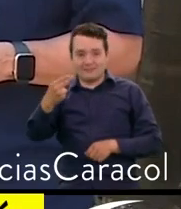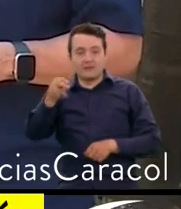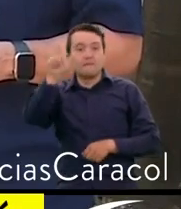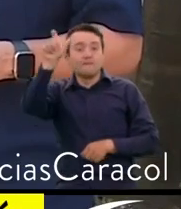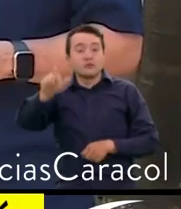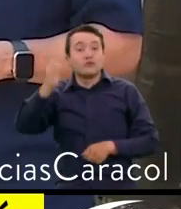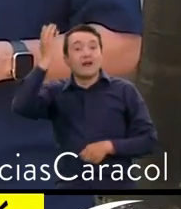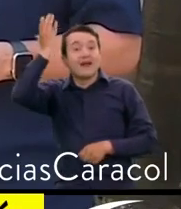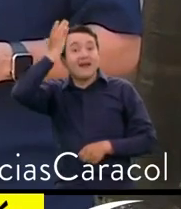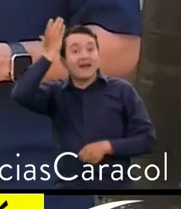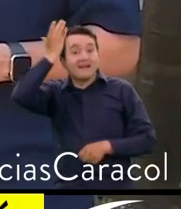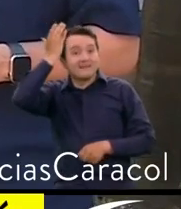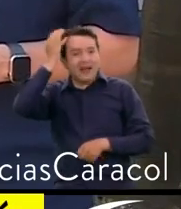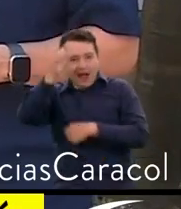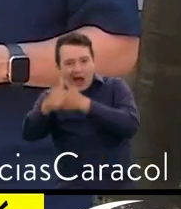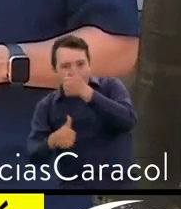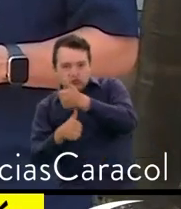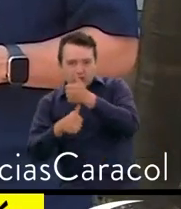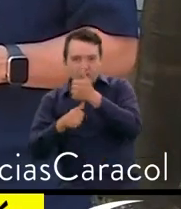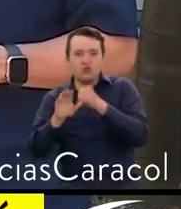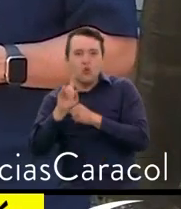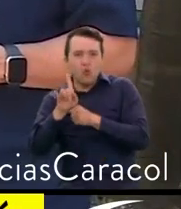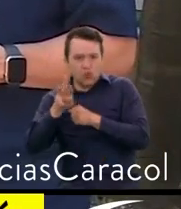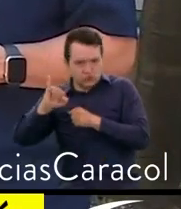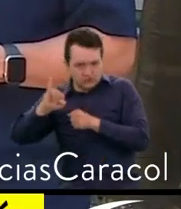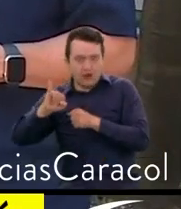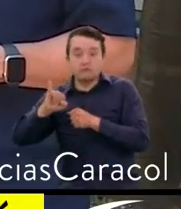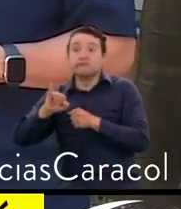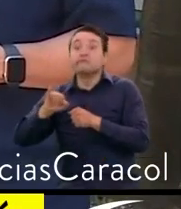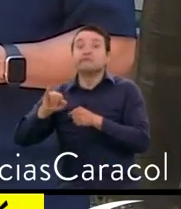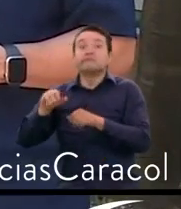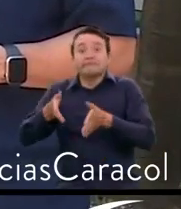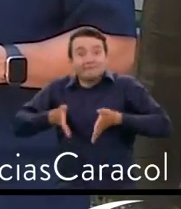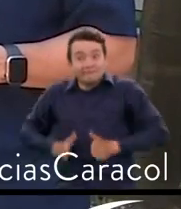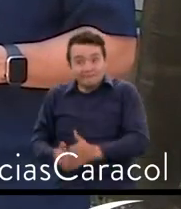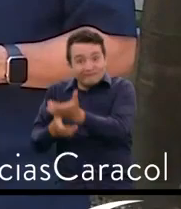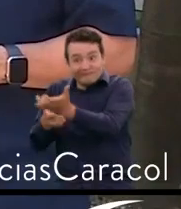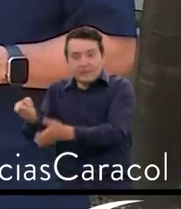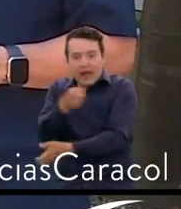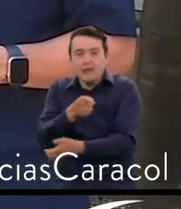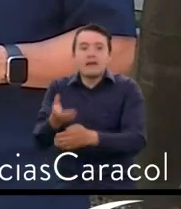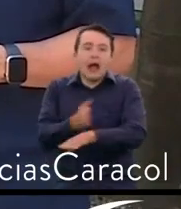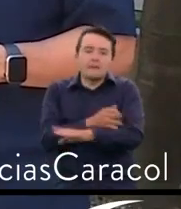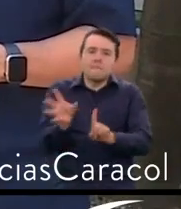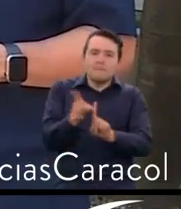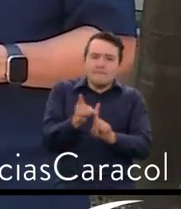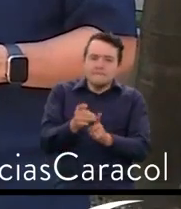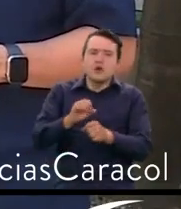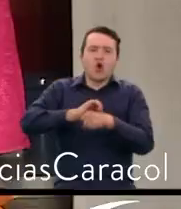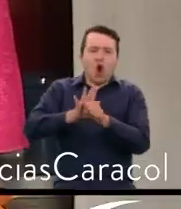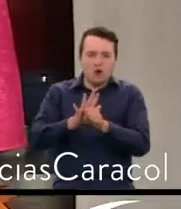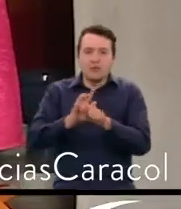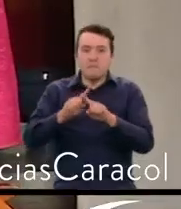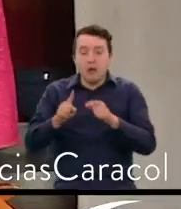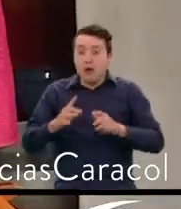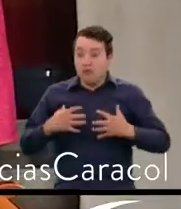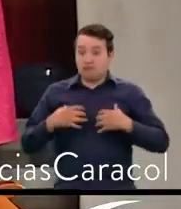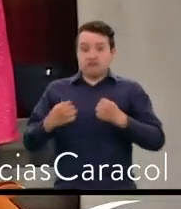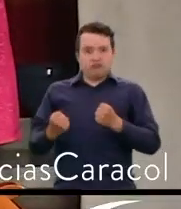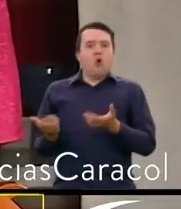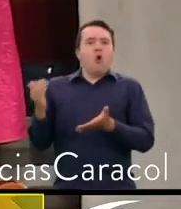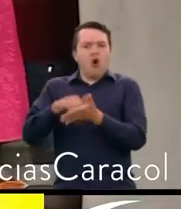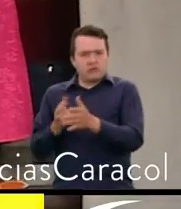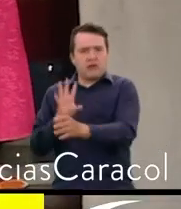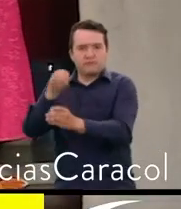sitio natal que ella se contagió de kobe 19 pero volvió para seguir luchando contra la pandemia julie ex se